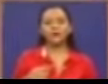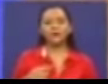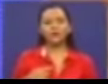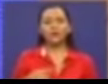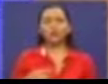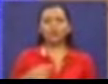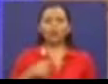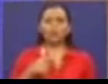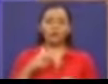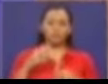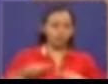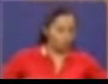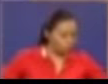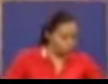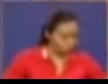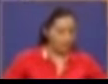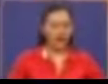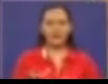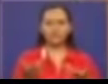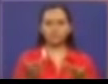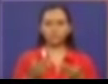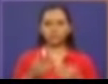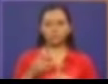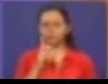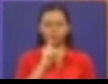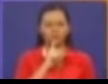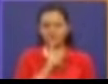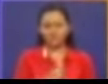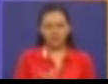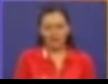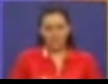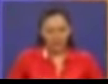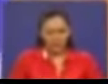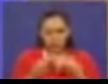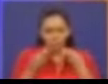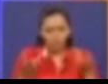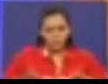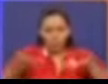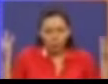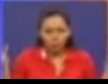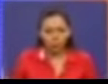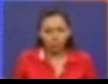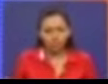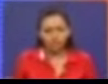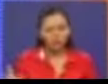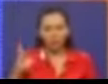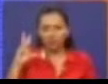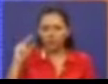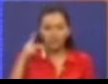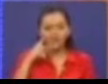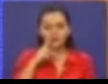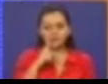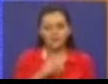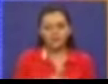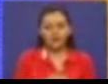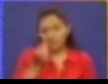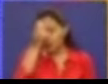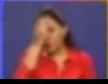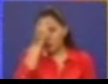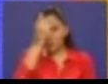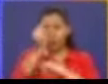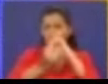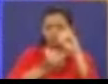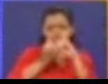tenemos alto gasto corriente, no es cierto que tenemos alto gasto público, no es cierto que tenemos alta deuda